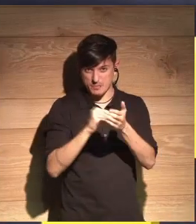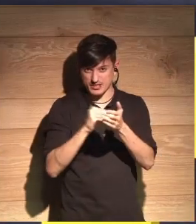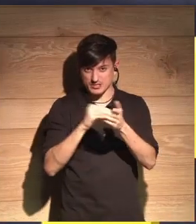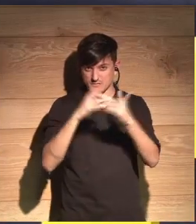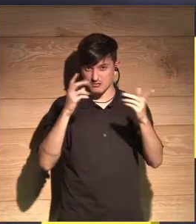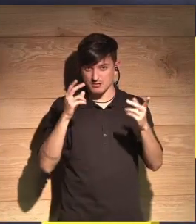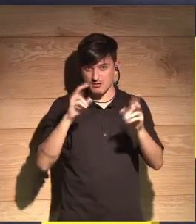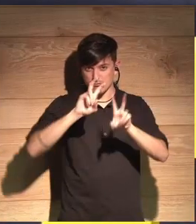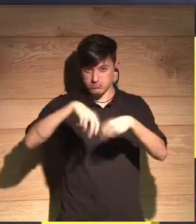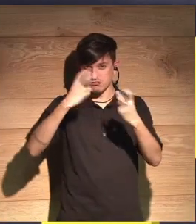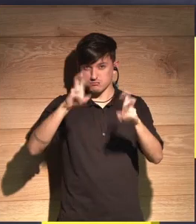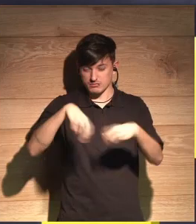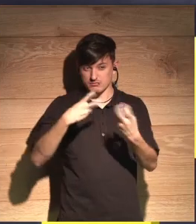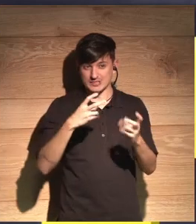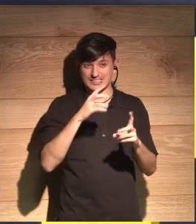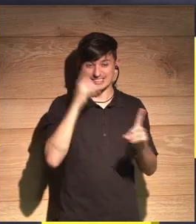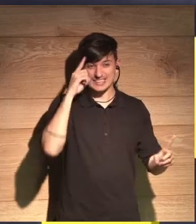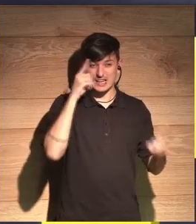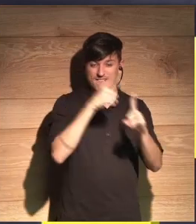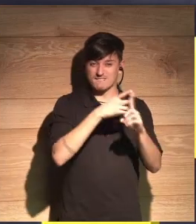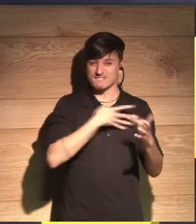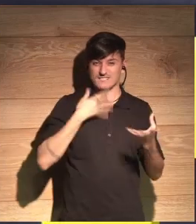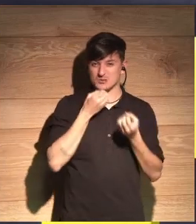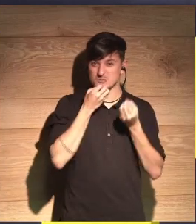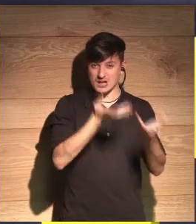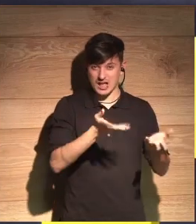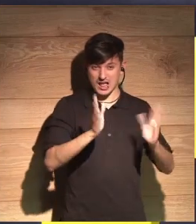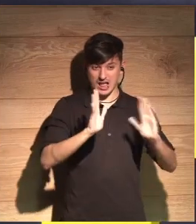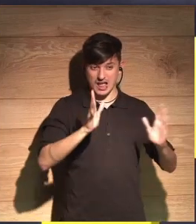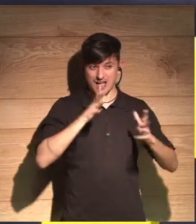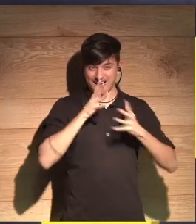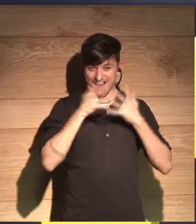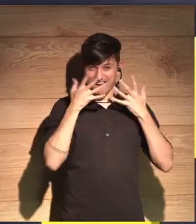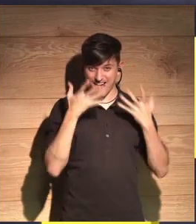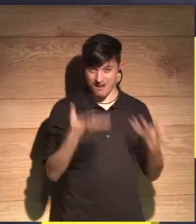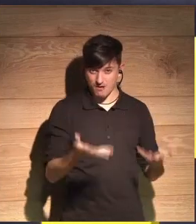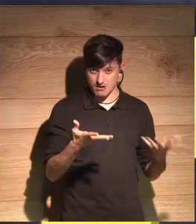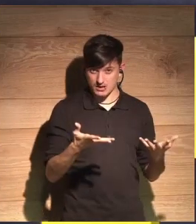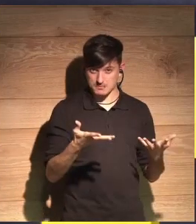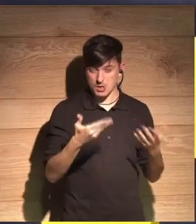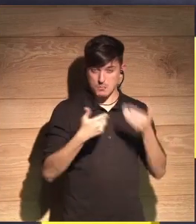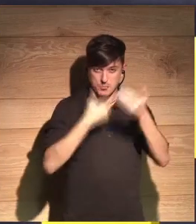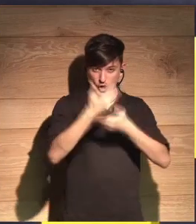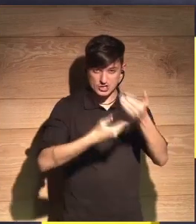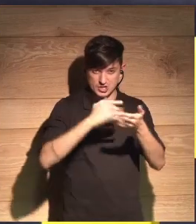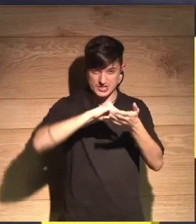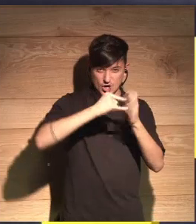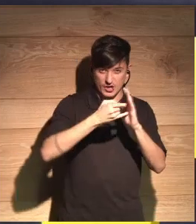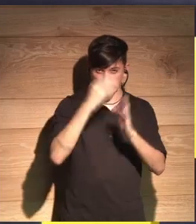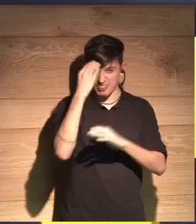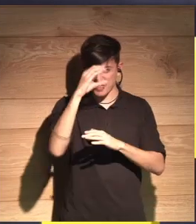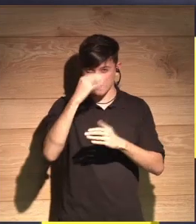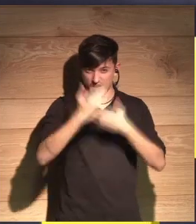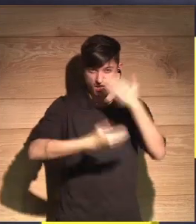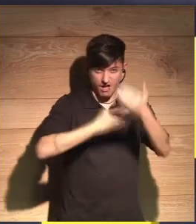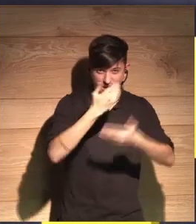es el tiempo que vivimos que es el tiempo de la singularidad del progreso tecnológico y científico